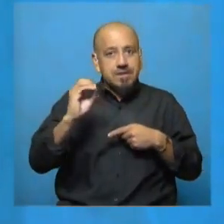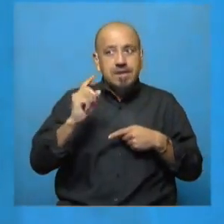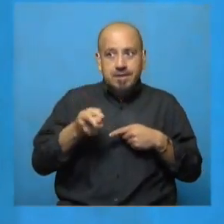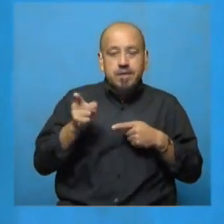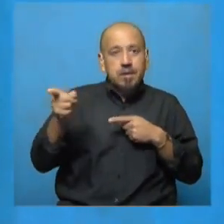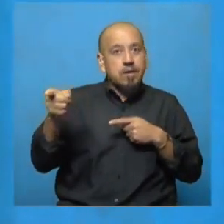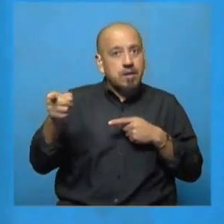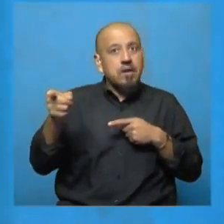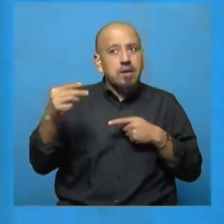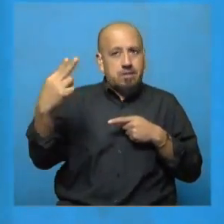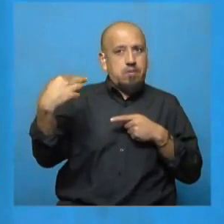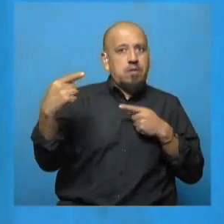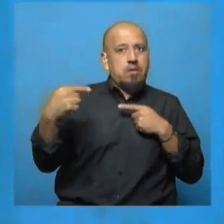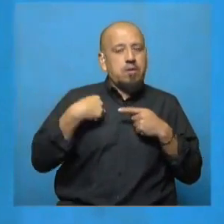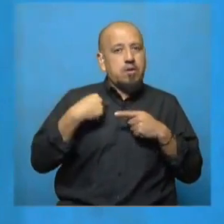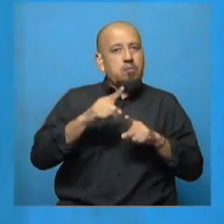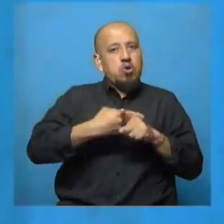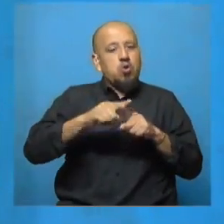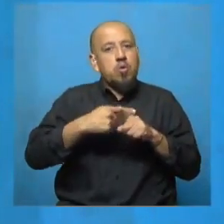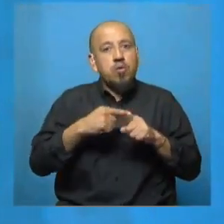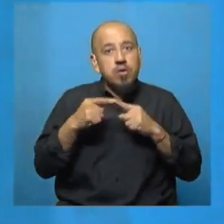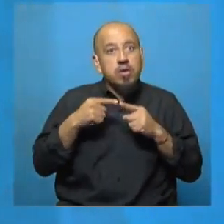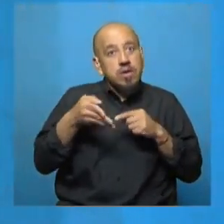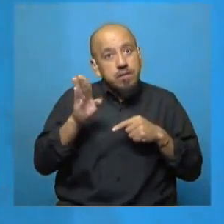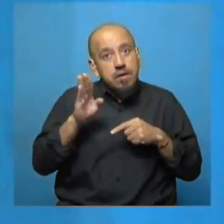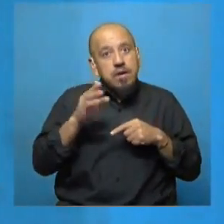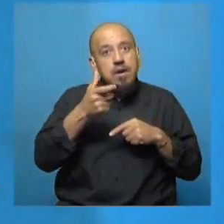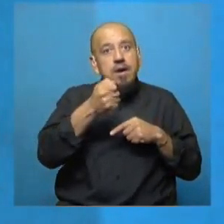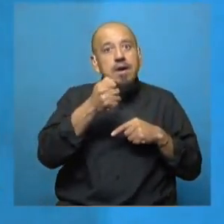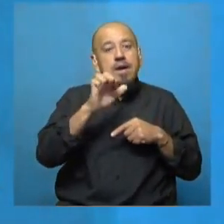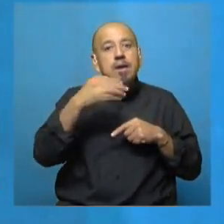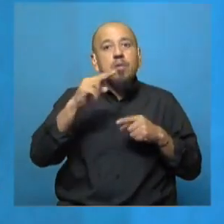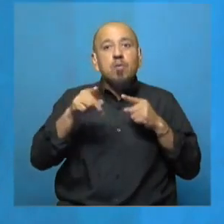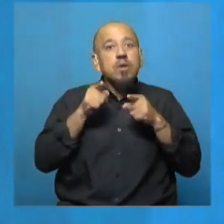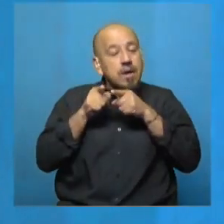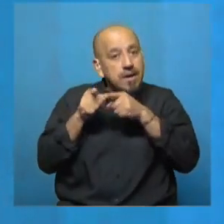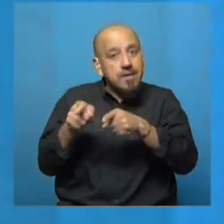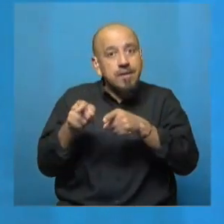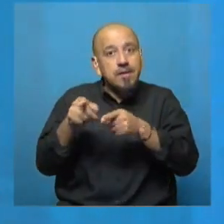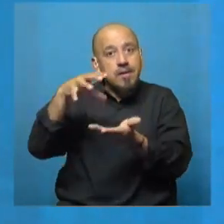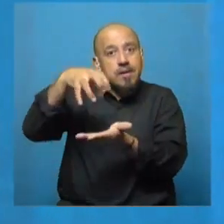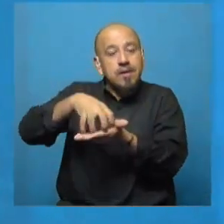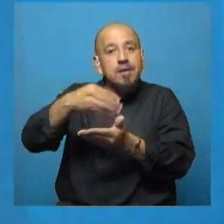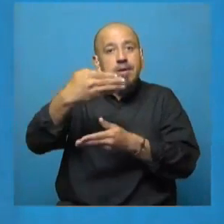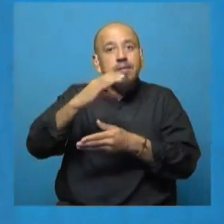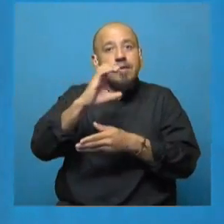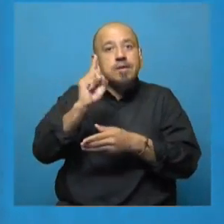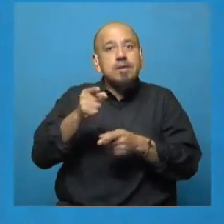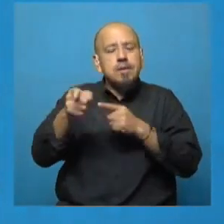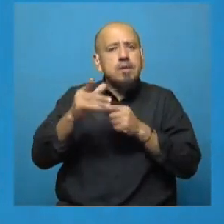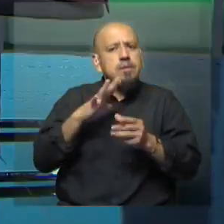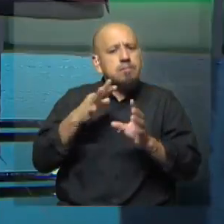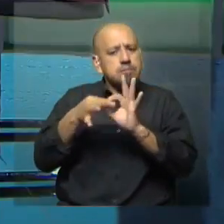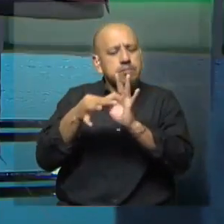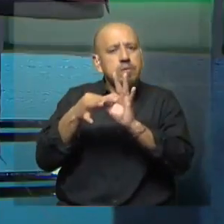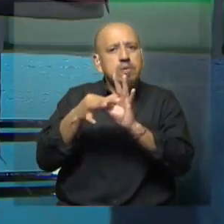conocí a alguien que fue mi novia durante mucho tiempo que iba a Evo empecé a ir a Evo y en ese momento estaba muy siempre estuvo muy